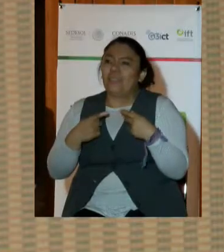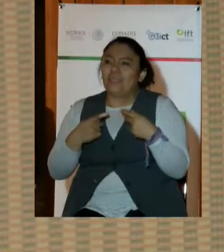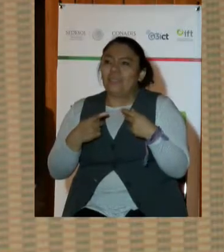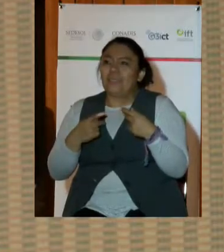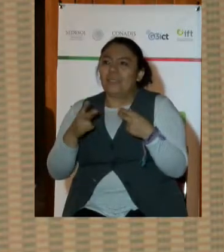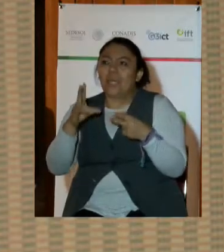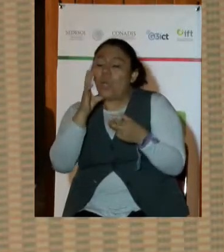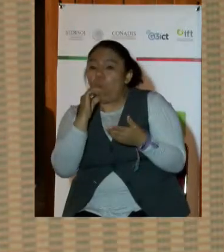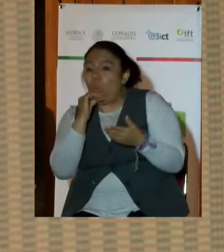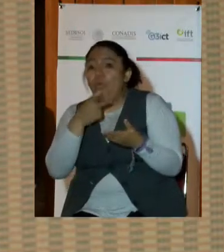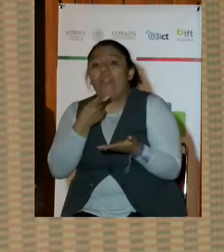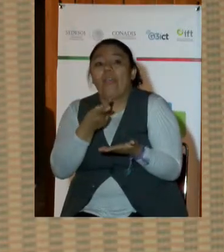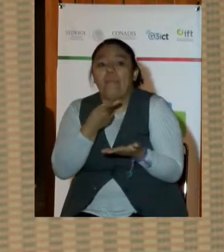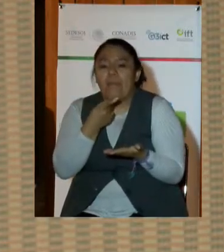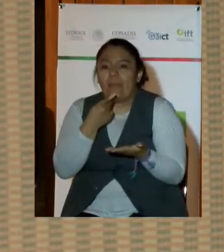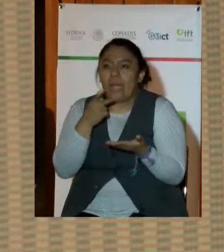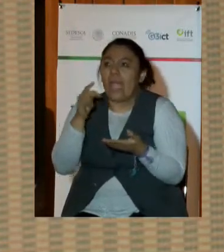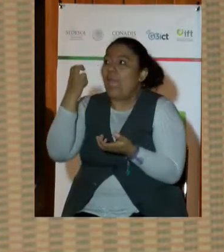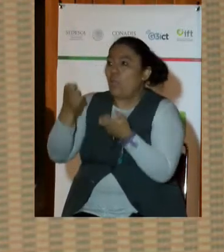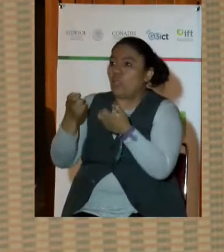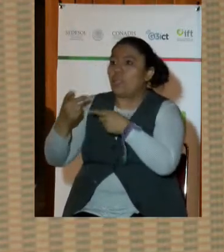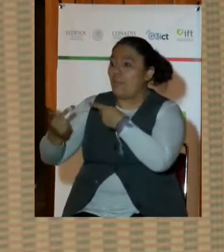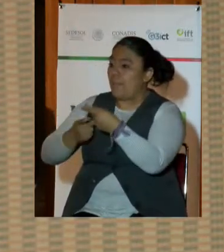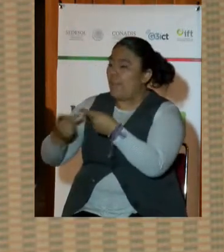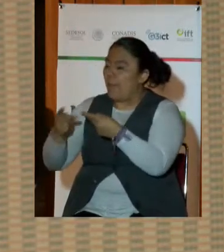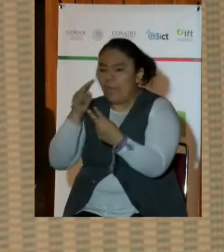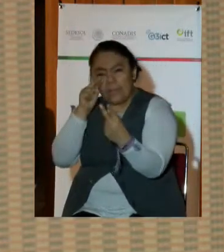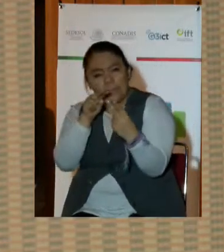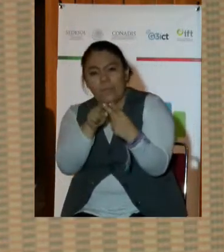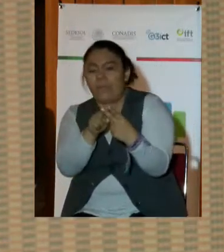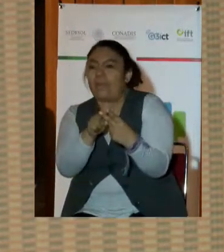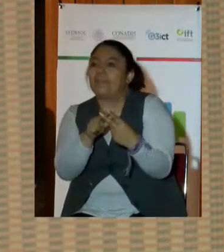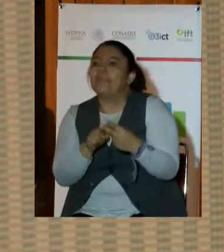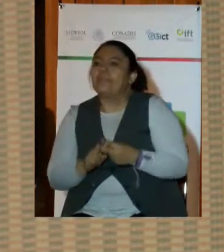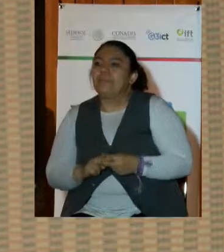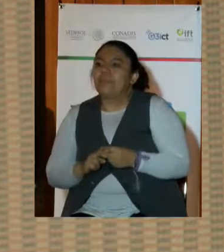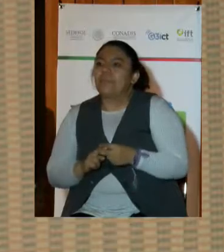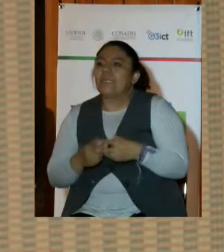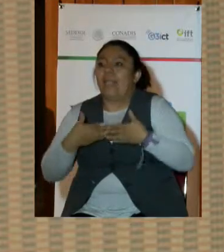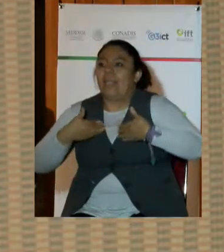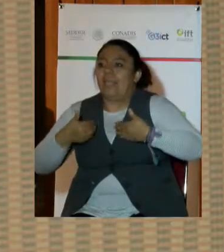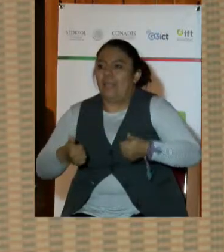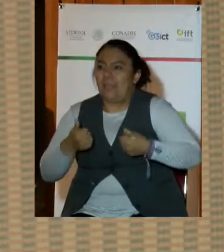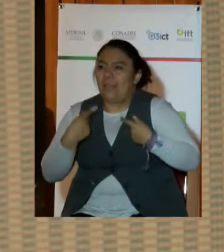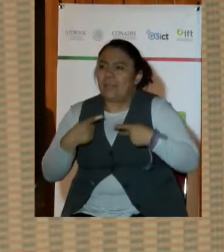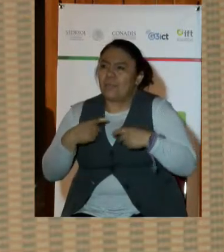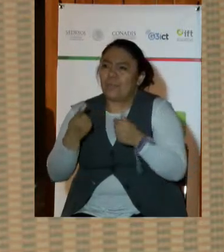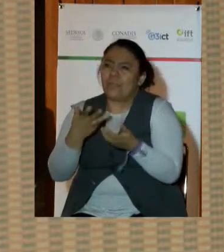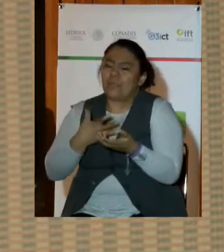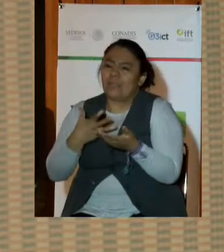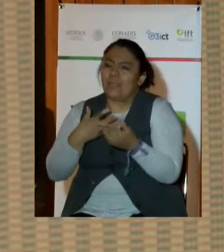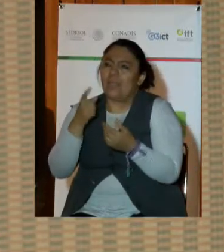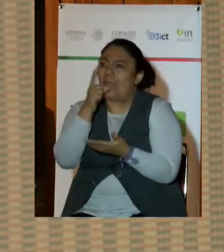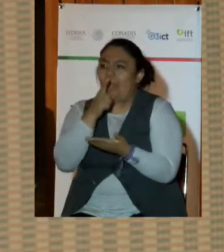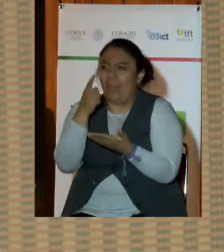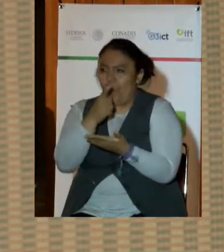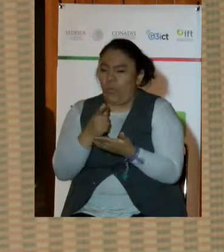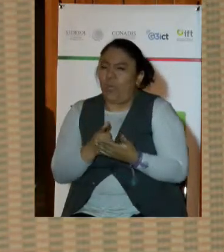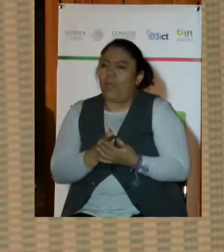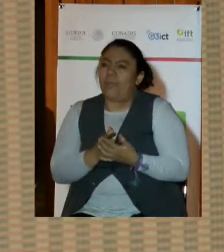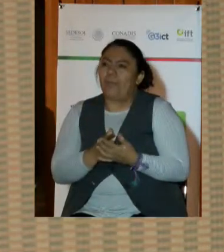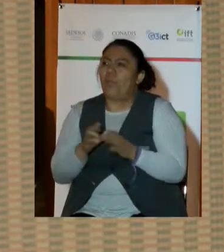revisando muchas empresas en Estados Unidos, sobre todo en New Jersey, en donde hay unas personas de asistencia en las que